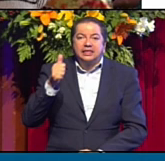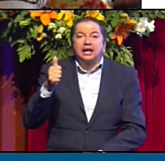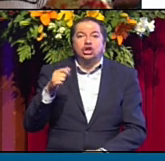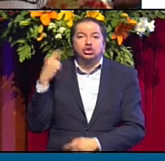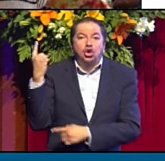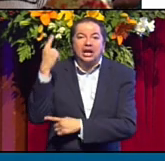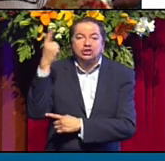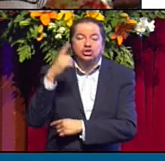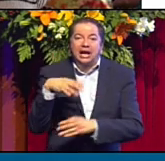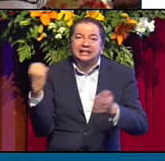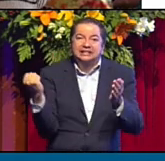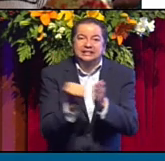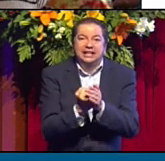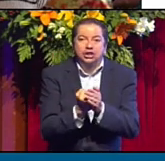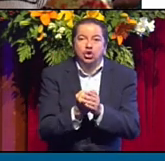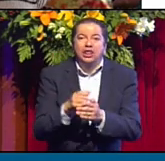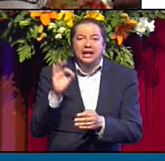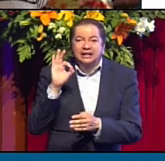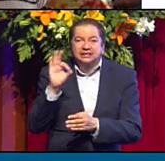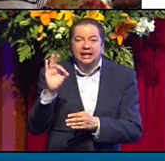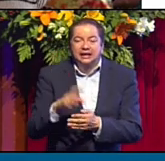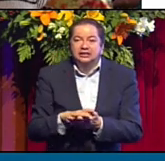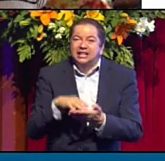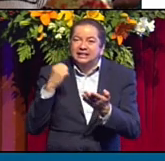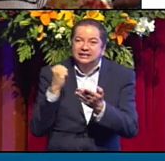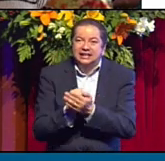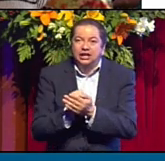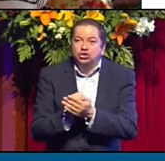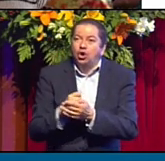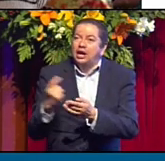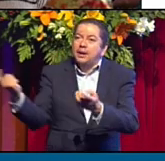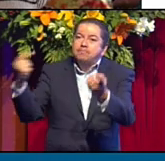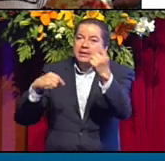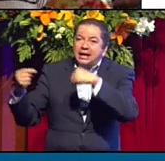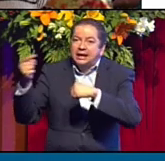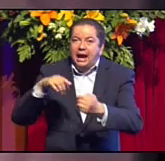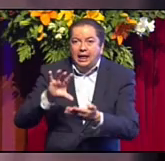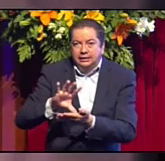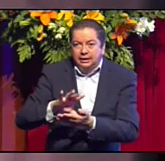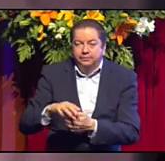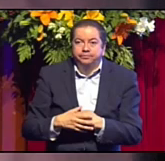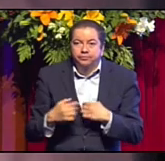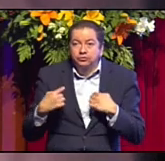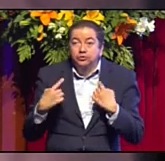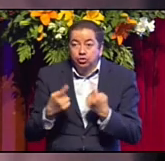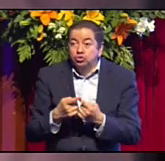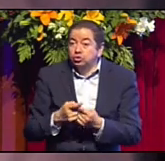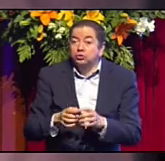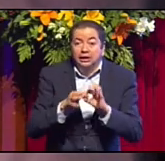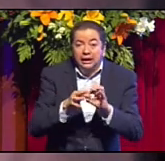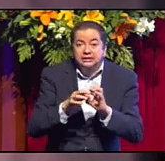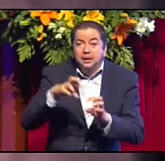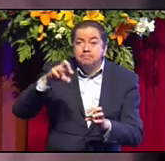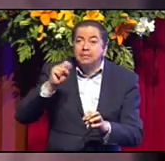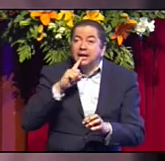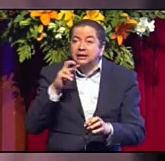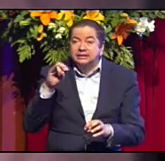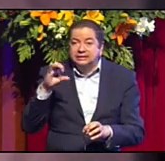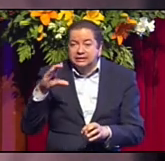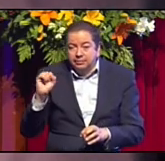excelencia, el sello migrante. Por Dios que nos sentimos contentos y felicito efectivamente a Patricia que está a cargo de esta